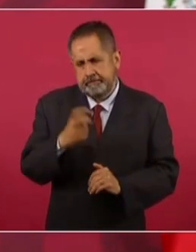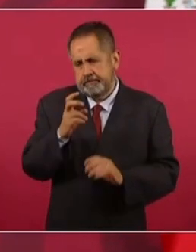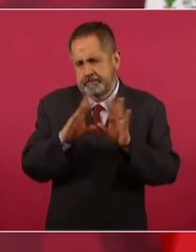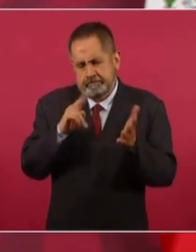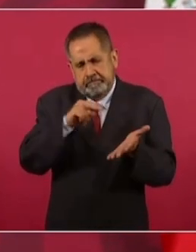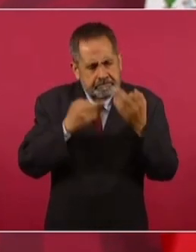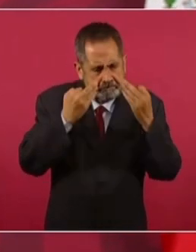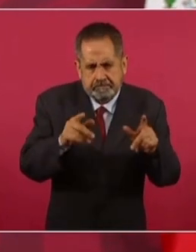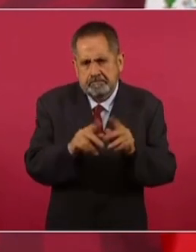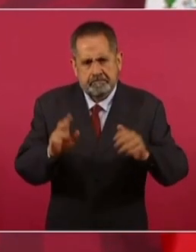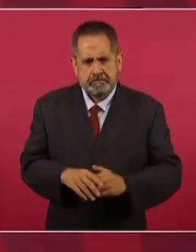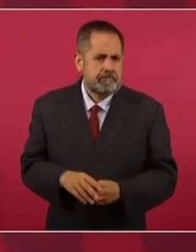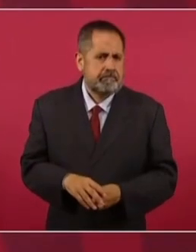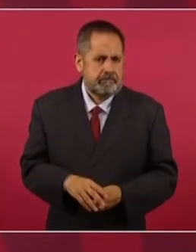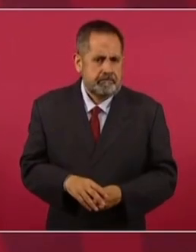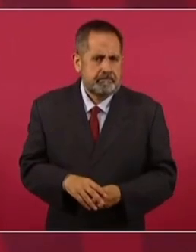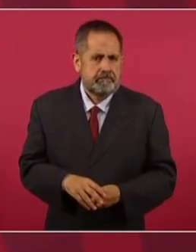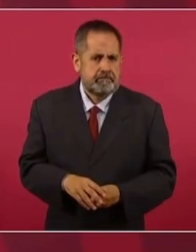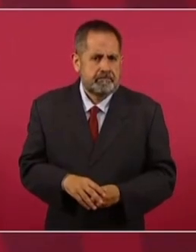Básicamente a eso. Por eso